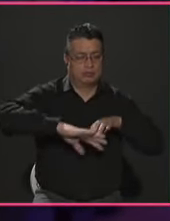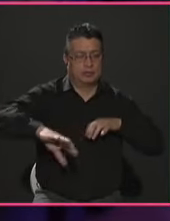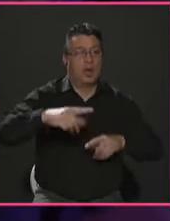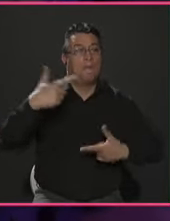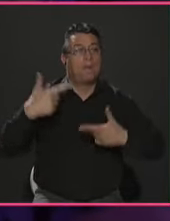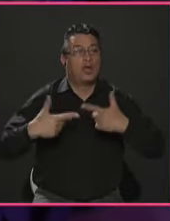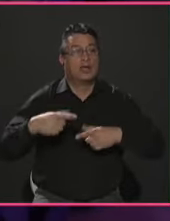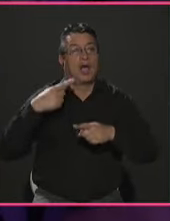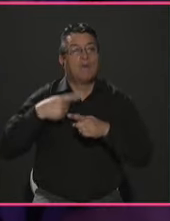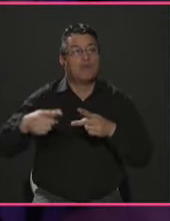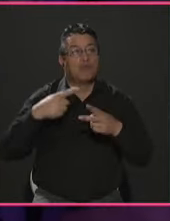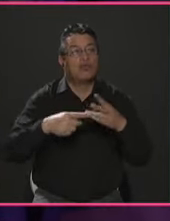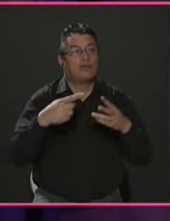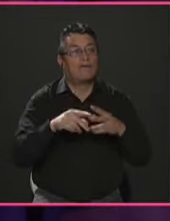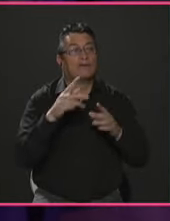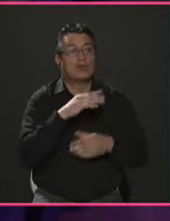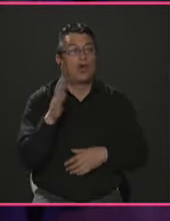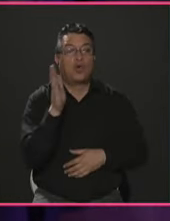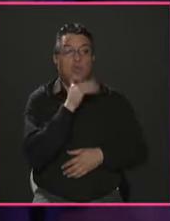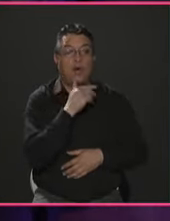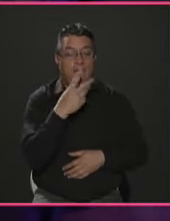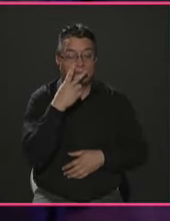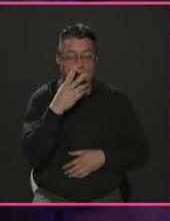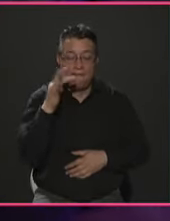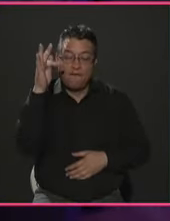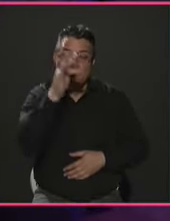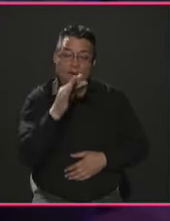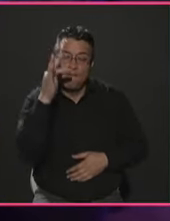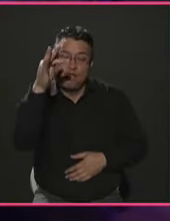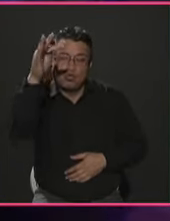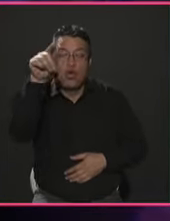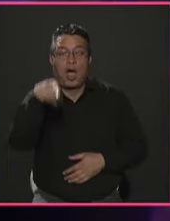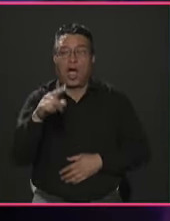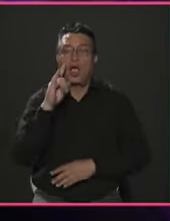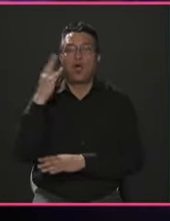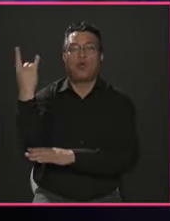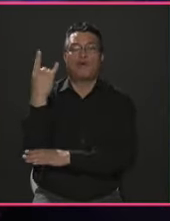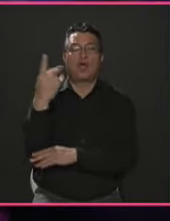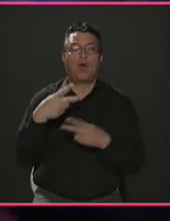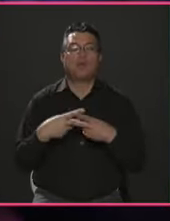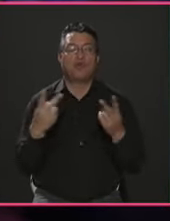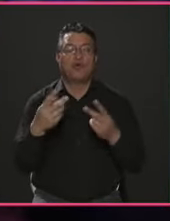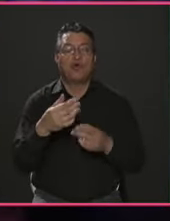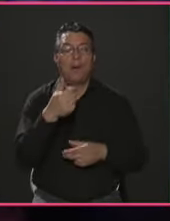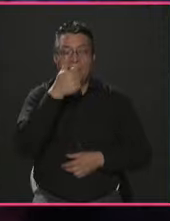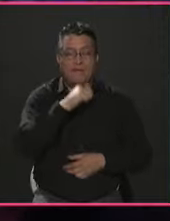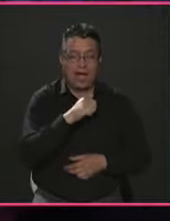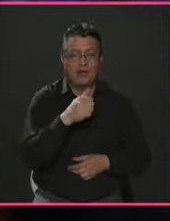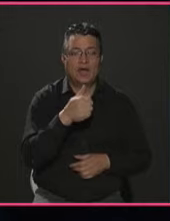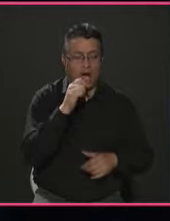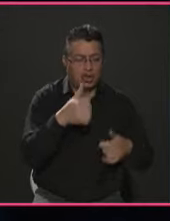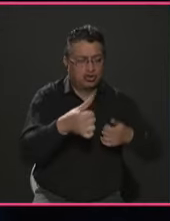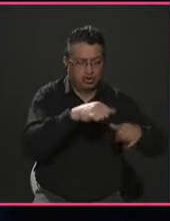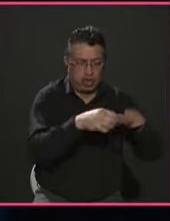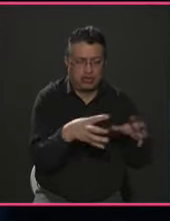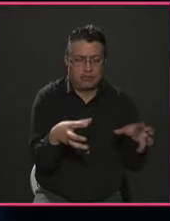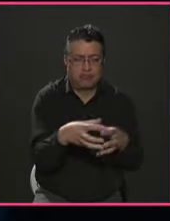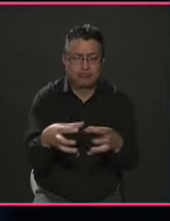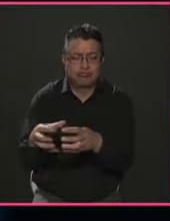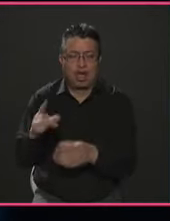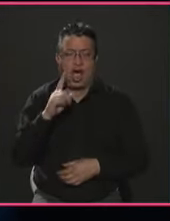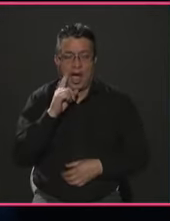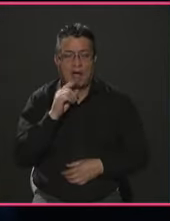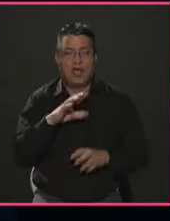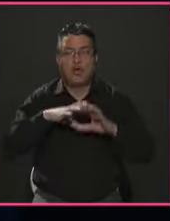muchas veces carente de visión de futuro acá están las universidades públicas y privadas está la academia de cienci en un mundo que cuesta